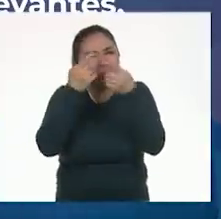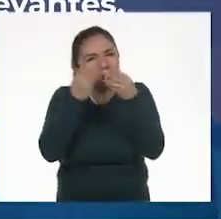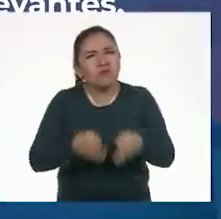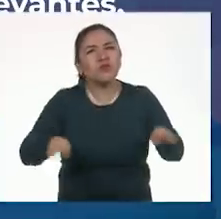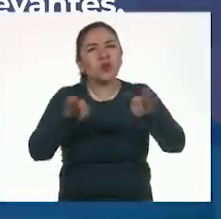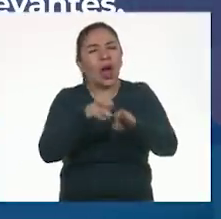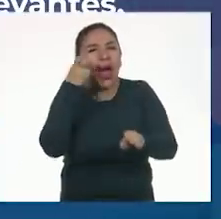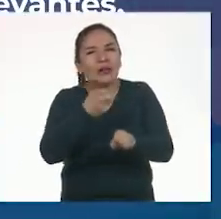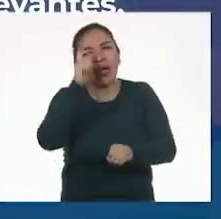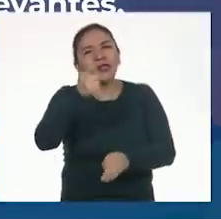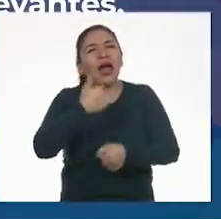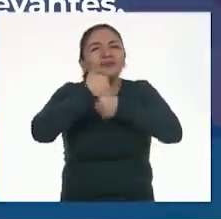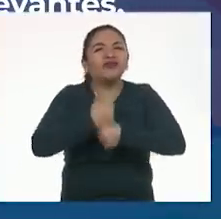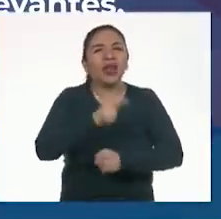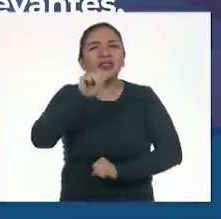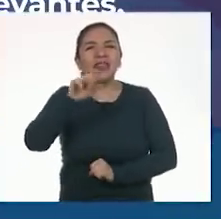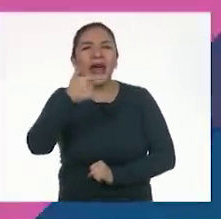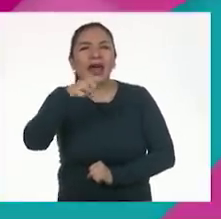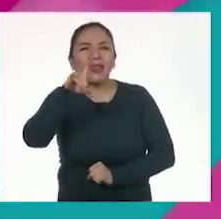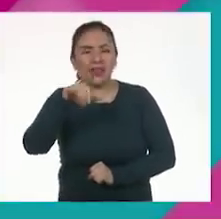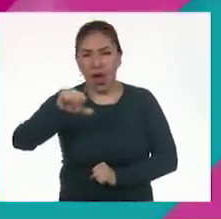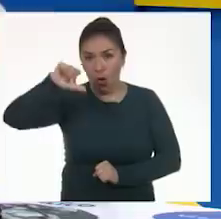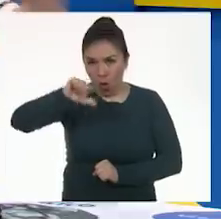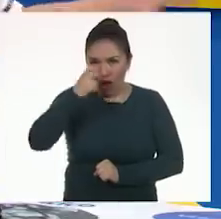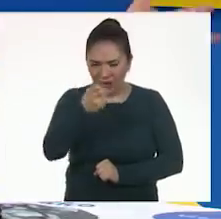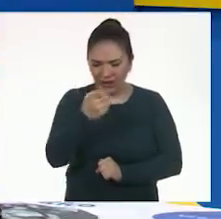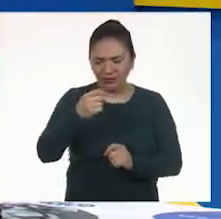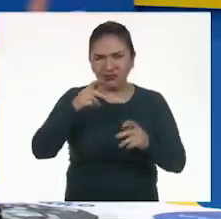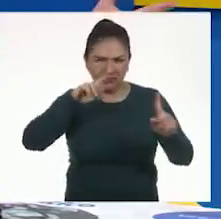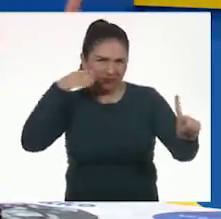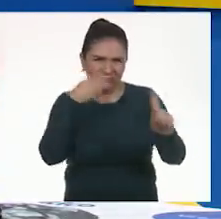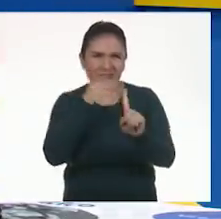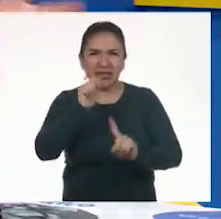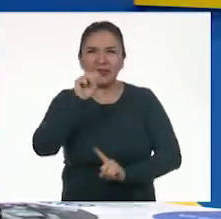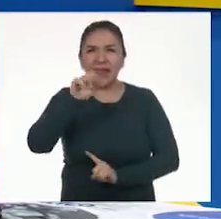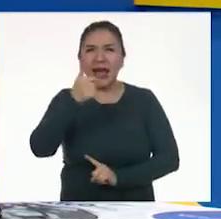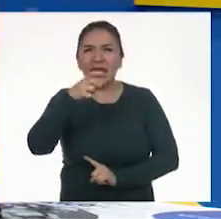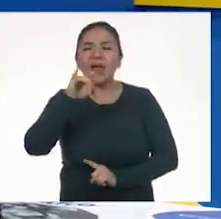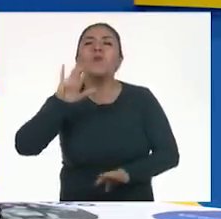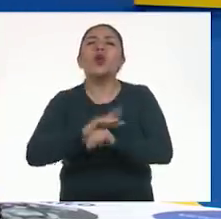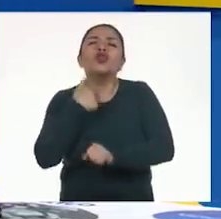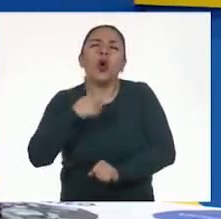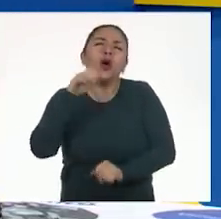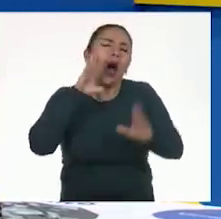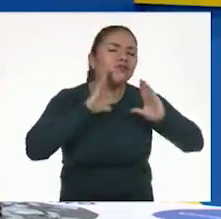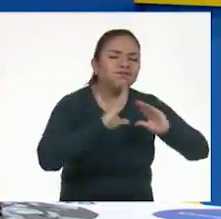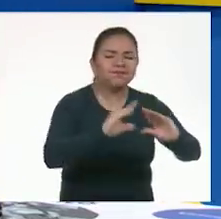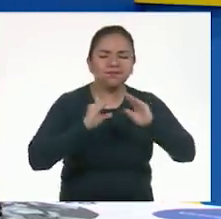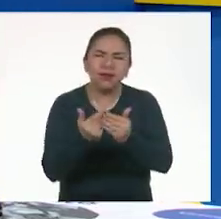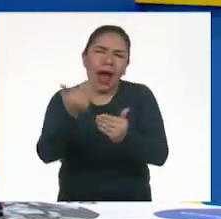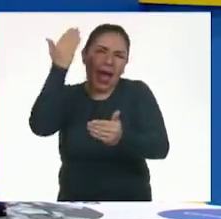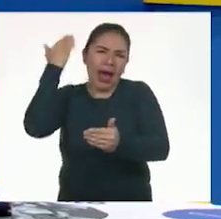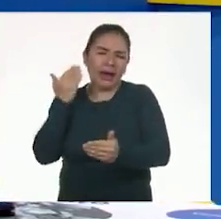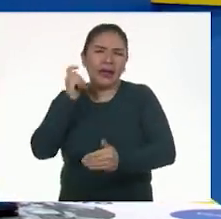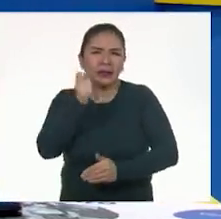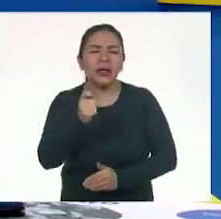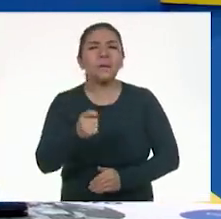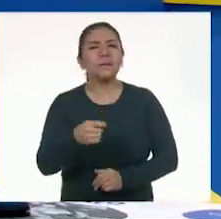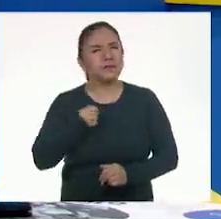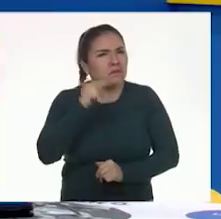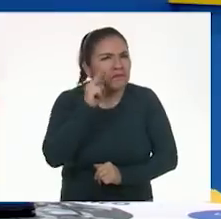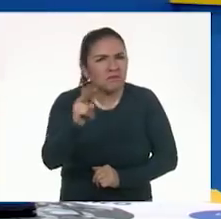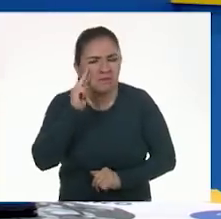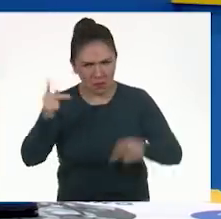hablar acerca de la tragedia porque resulta que en la vida, dando mis clases, por ejemplo, la